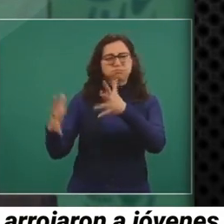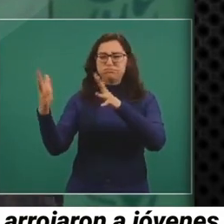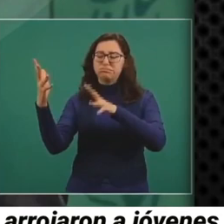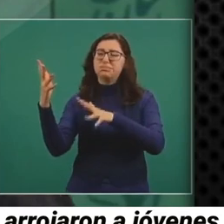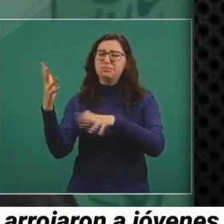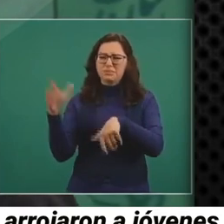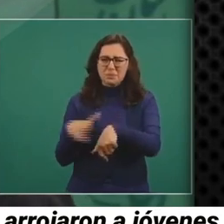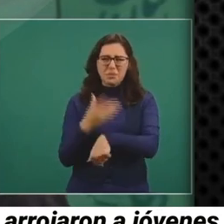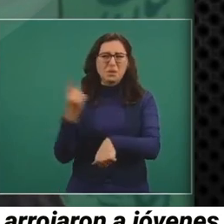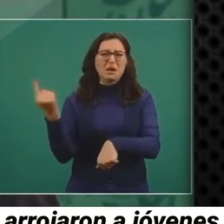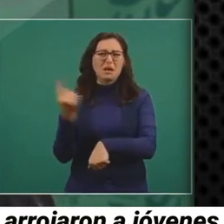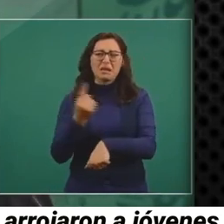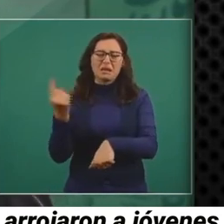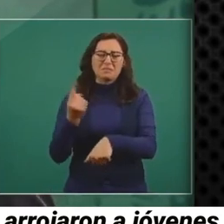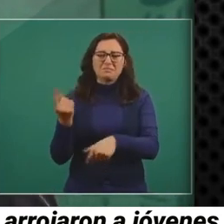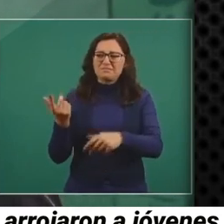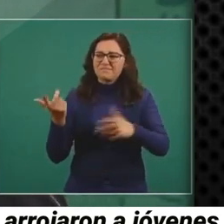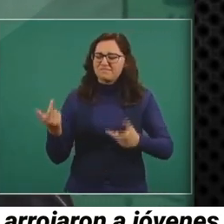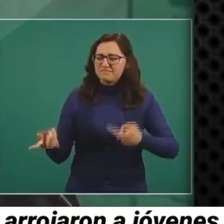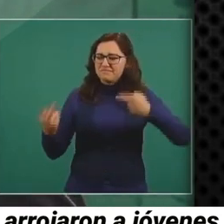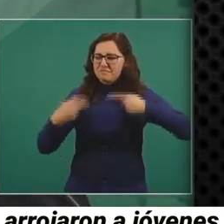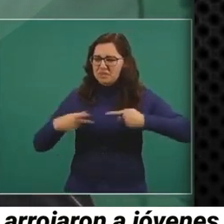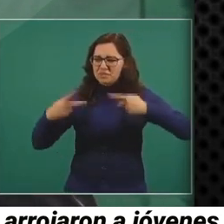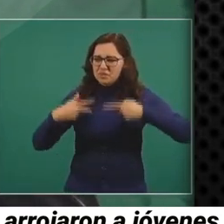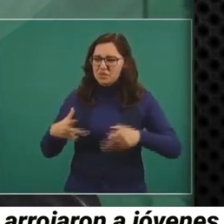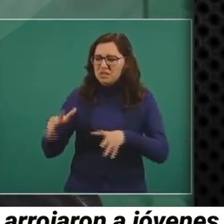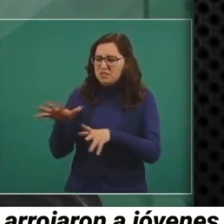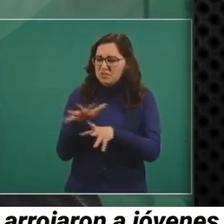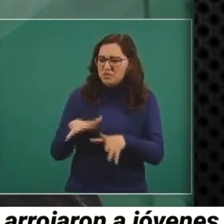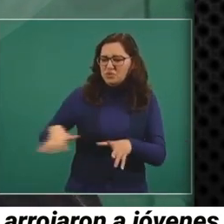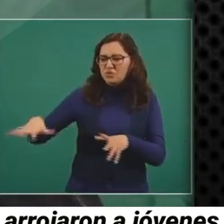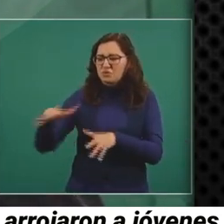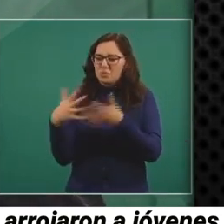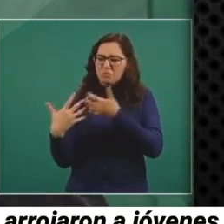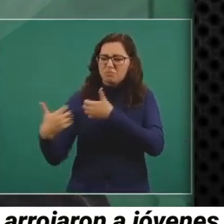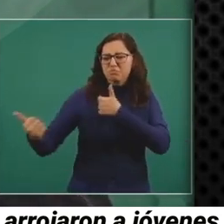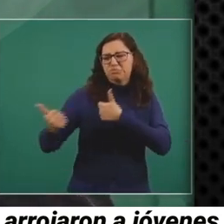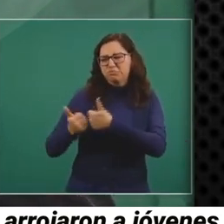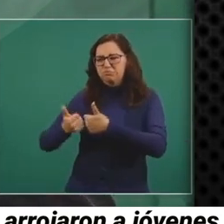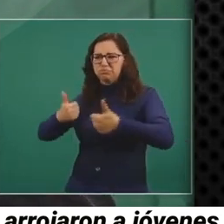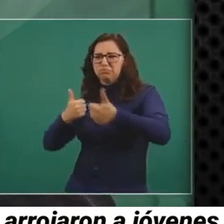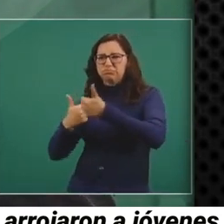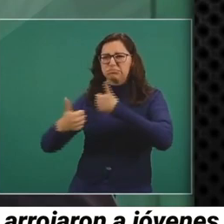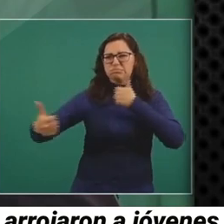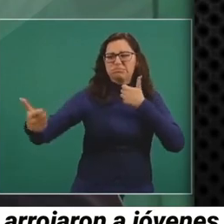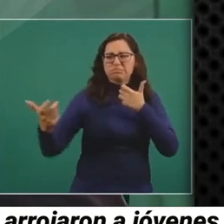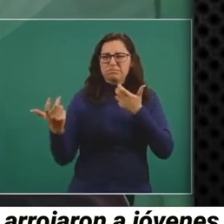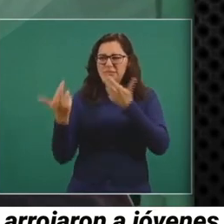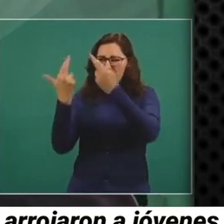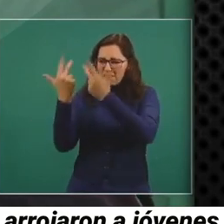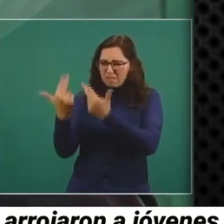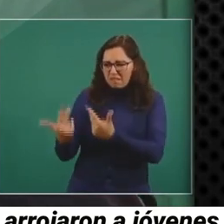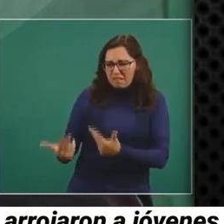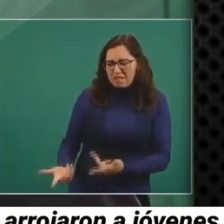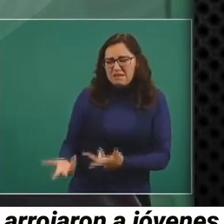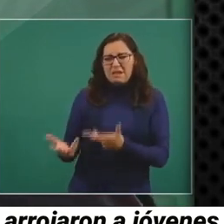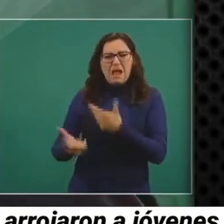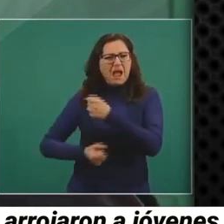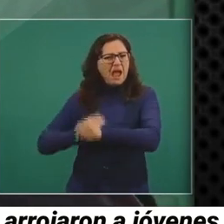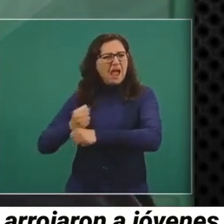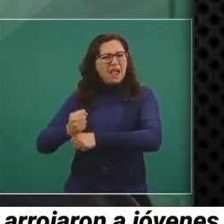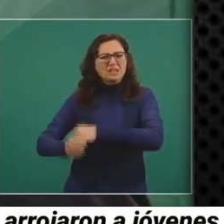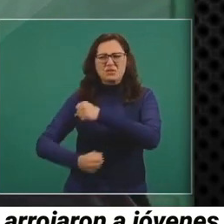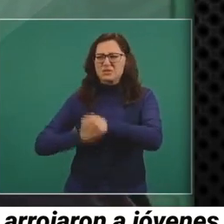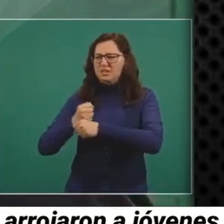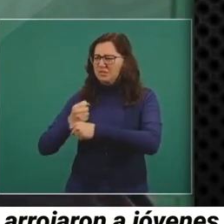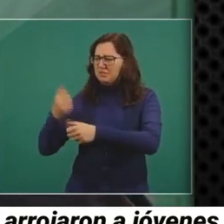fosas clandestinas. Estas declaraciones se dan en el contexto de masacres y ataques armados suscitados en la zona Laja Bajío de Guanajuato,